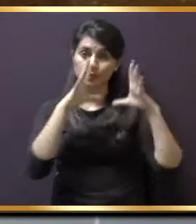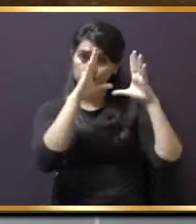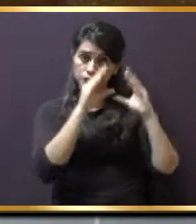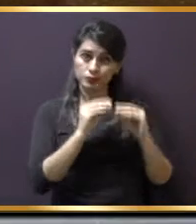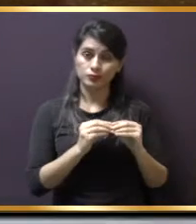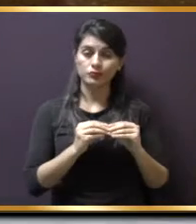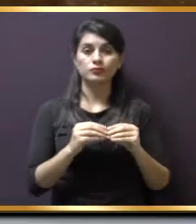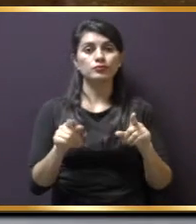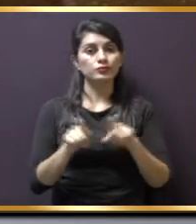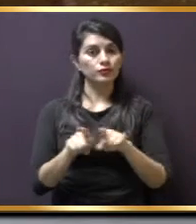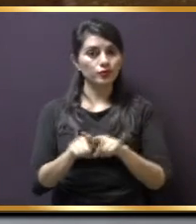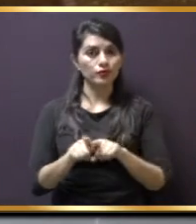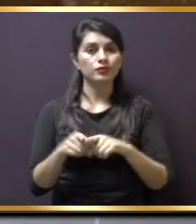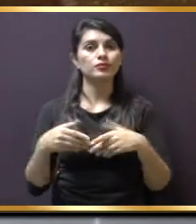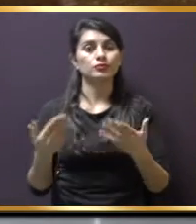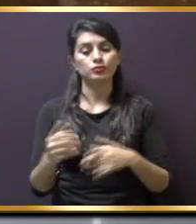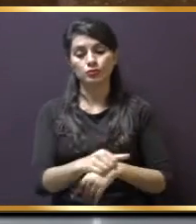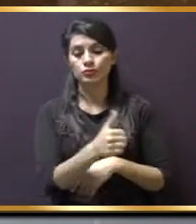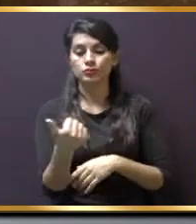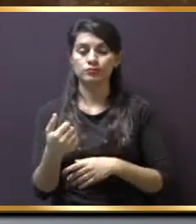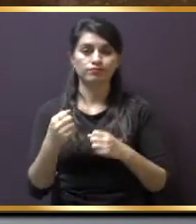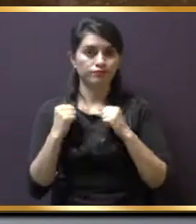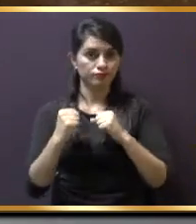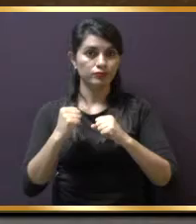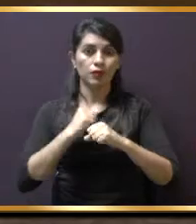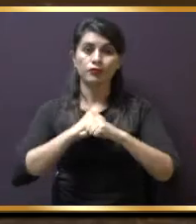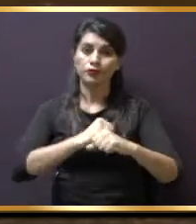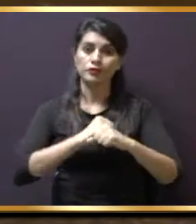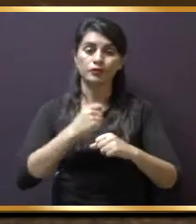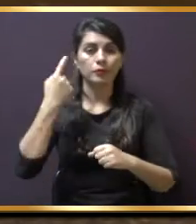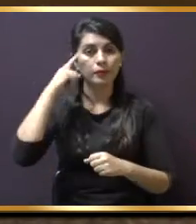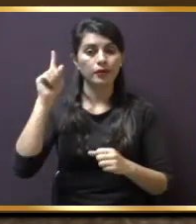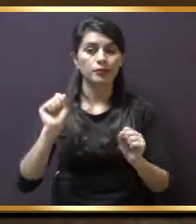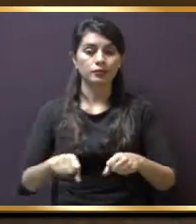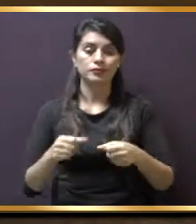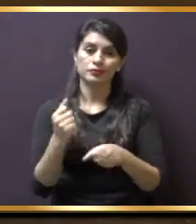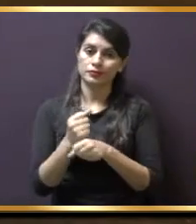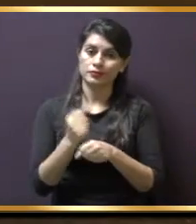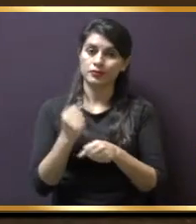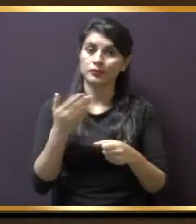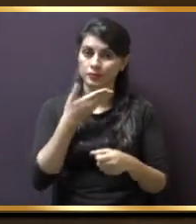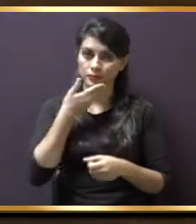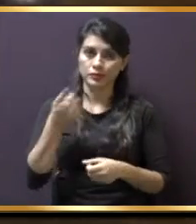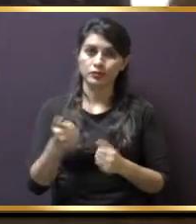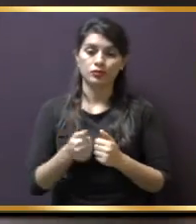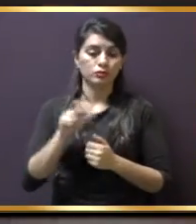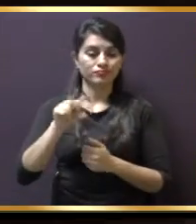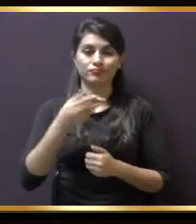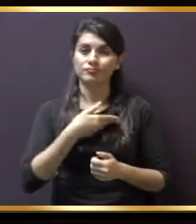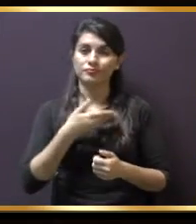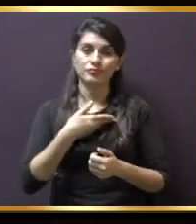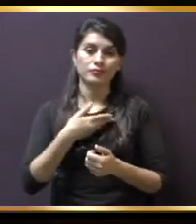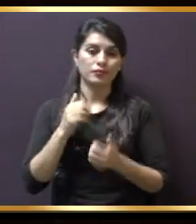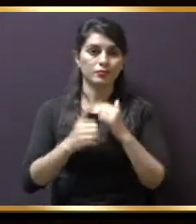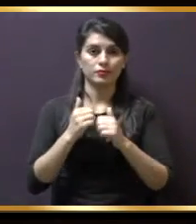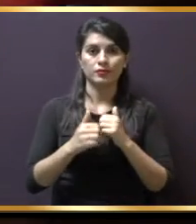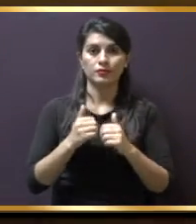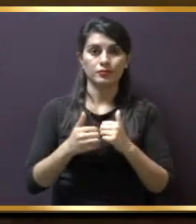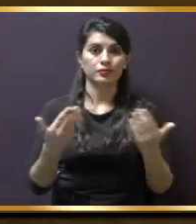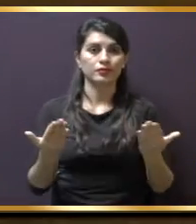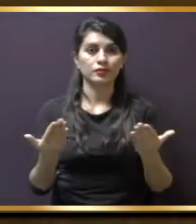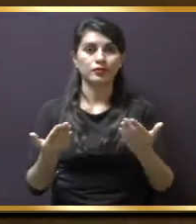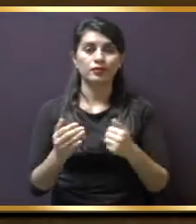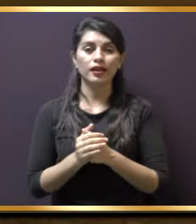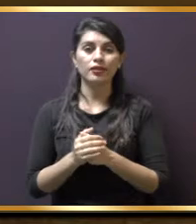o hoy en la noche, lo que será un concreto epóxico de alta resistencia para dejar un mejor acabado y no tener los problemas de atraso de